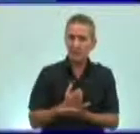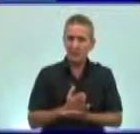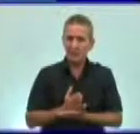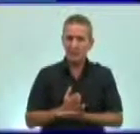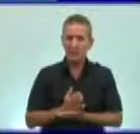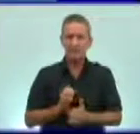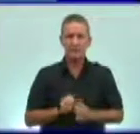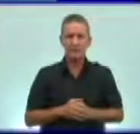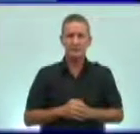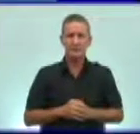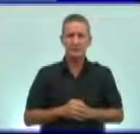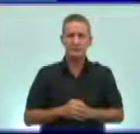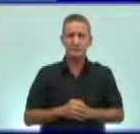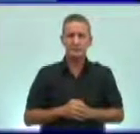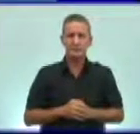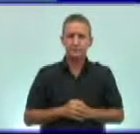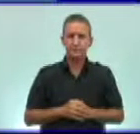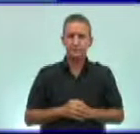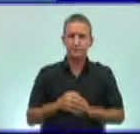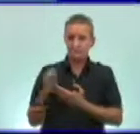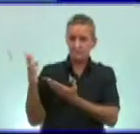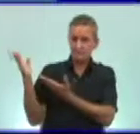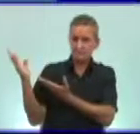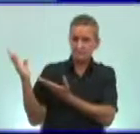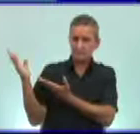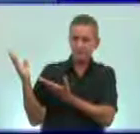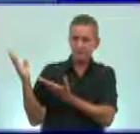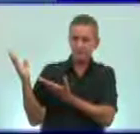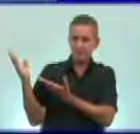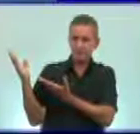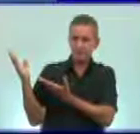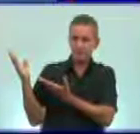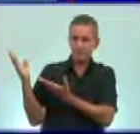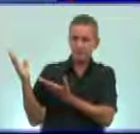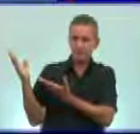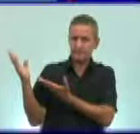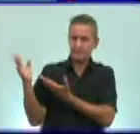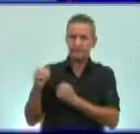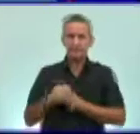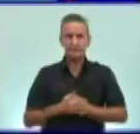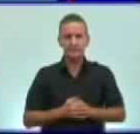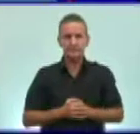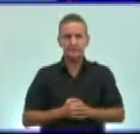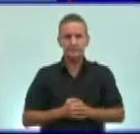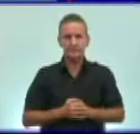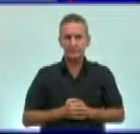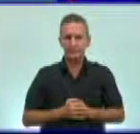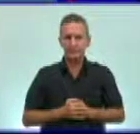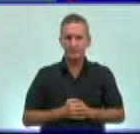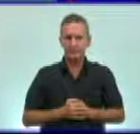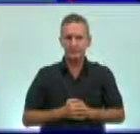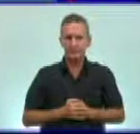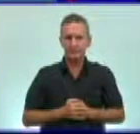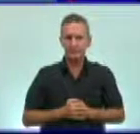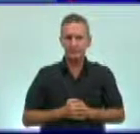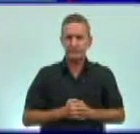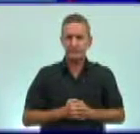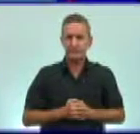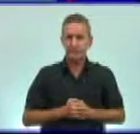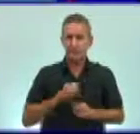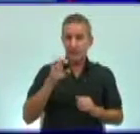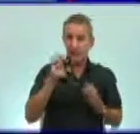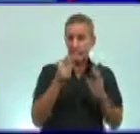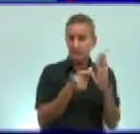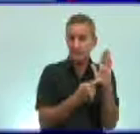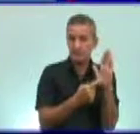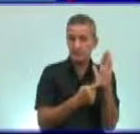sus textos ideológicos, el discurso de Angostura y la Carta de Jamaica. ¿Qué tenemos que decir sobre ese elemento?